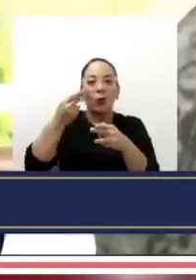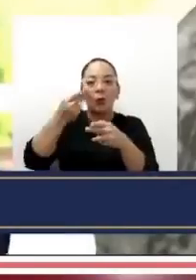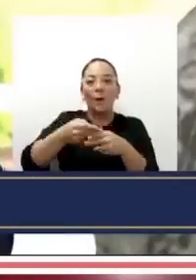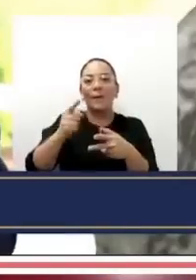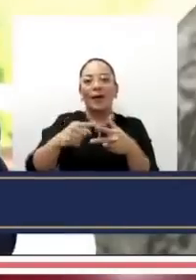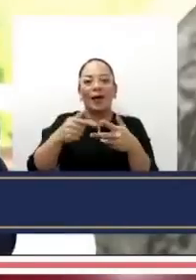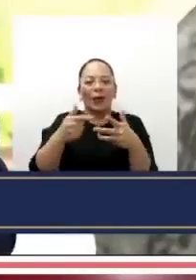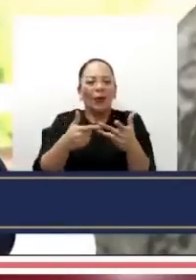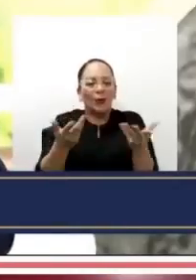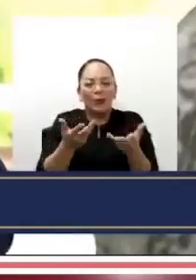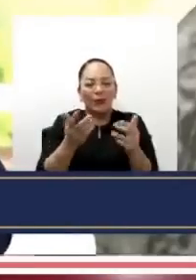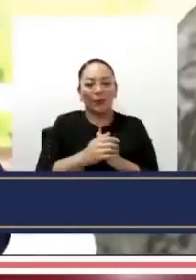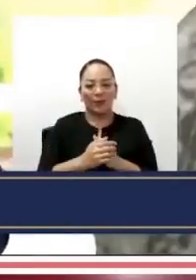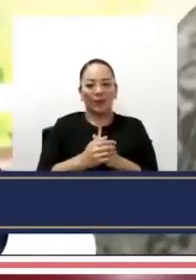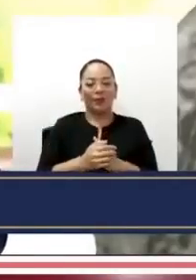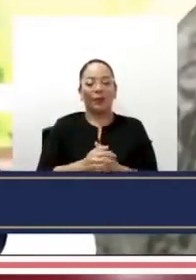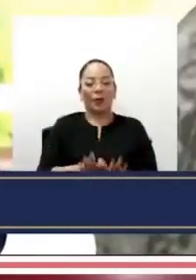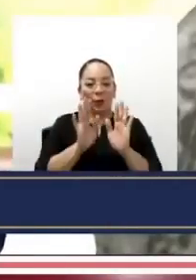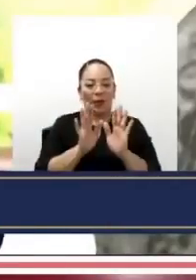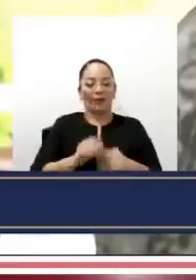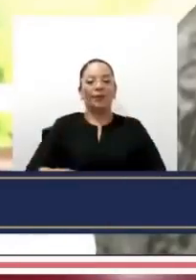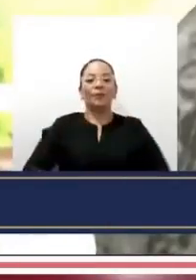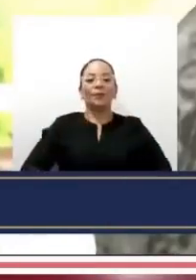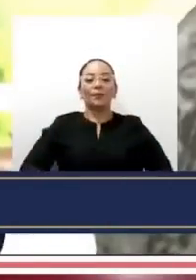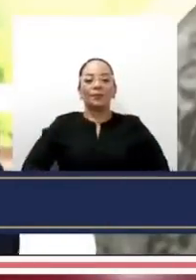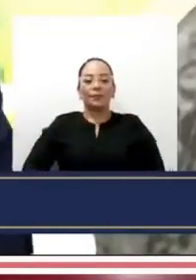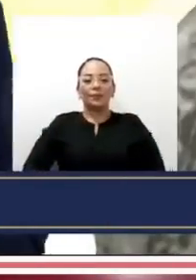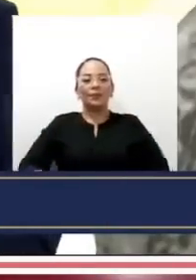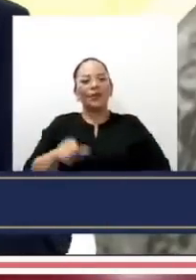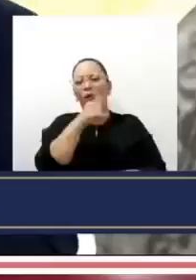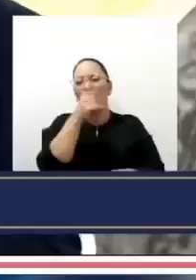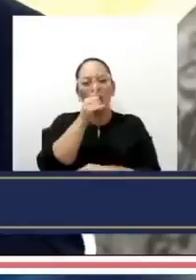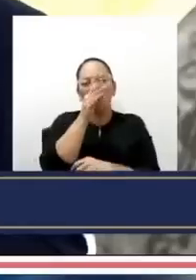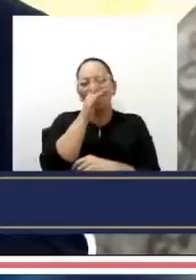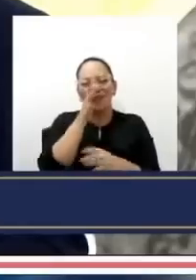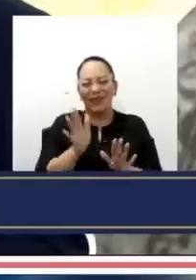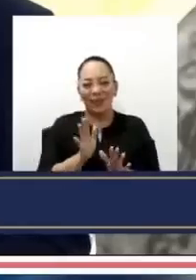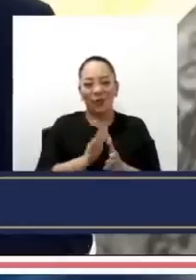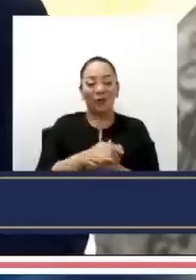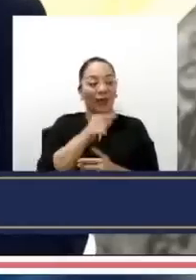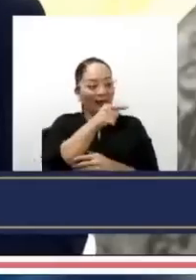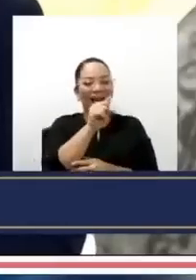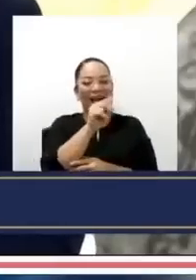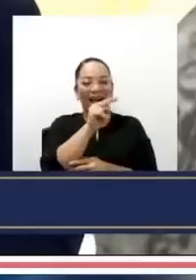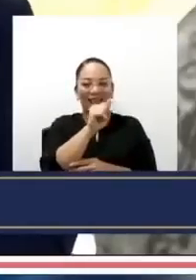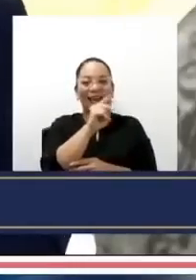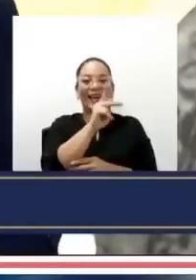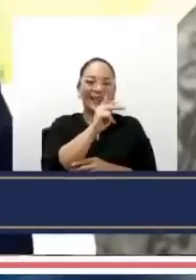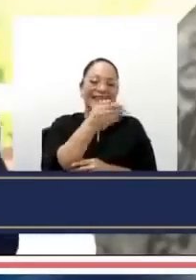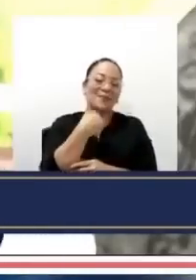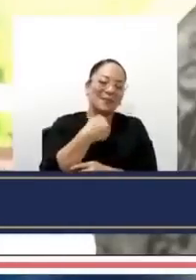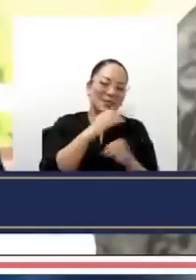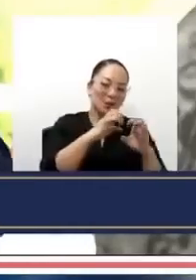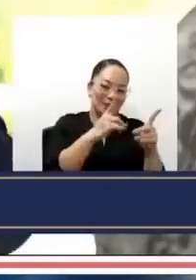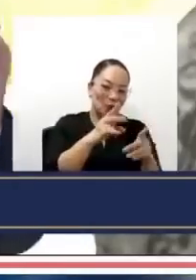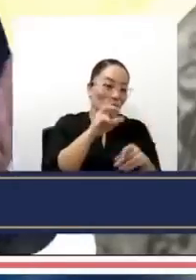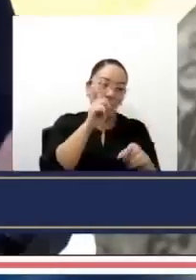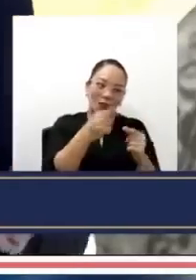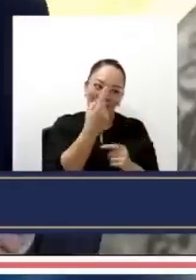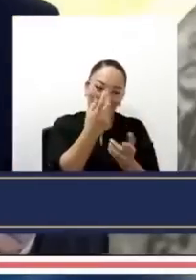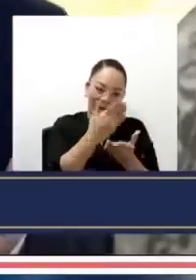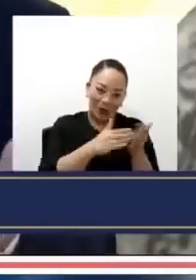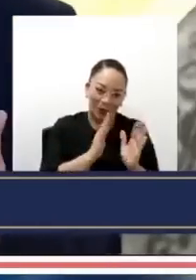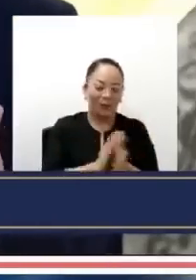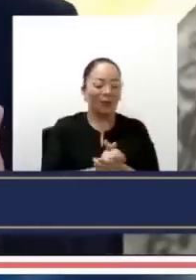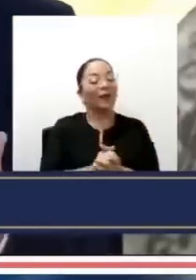Bueno. El siguiente, esto es muy divertido, aquí está doña Ana Caterina, no podía faltar en alguno, ¿verdad? Este es porque en